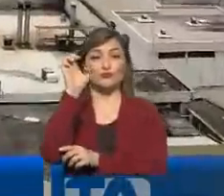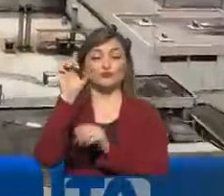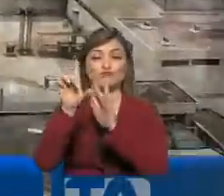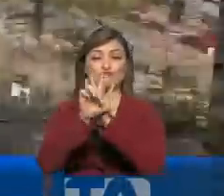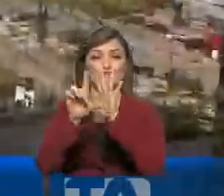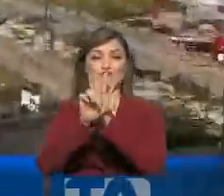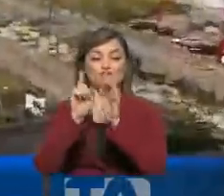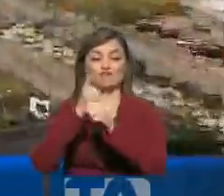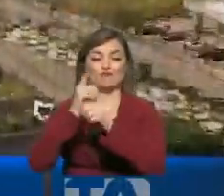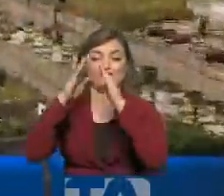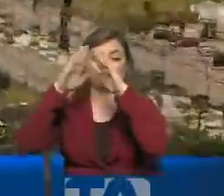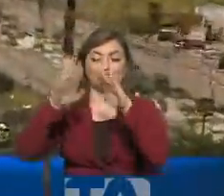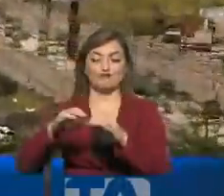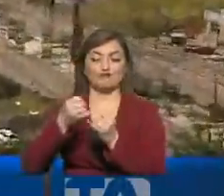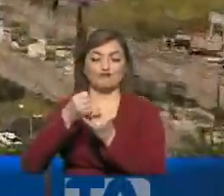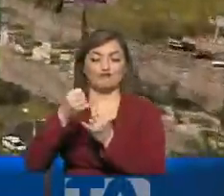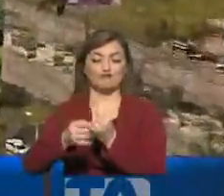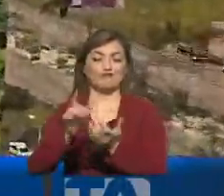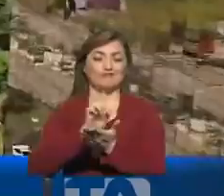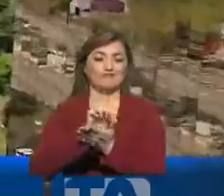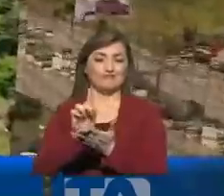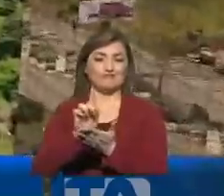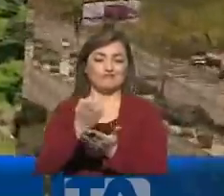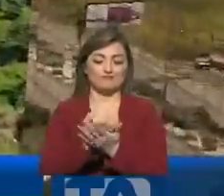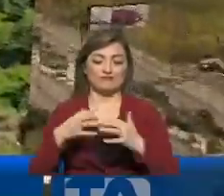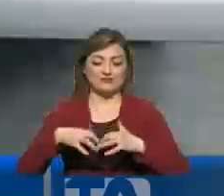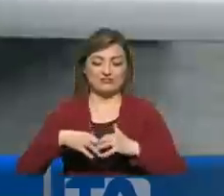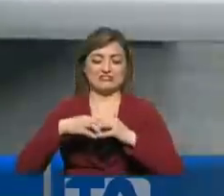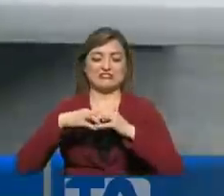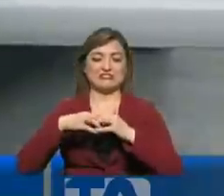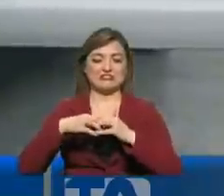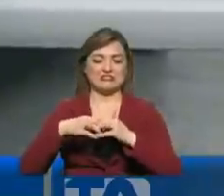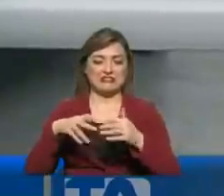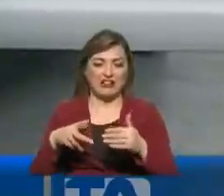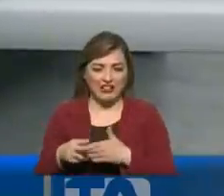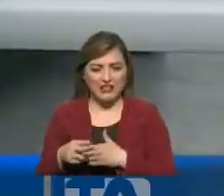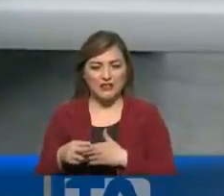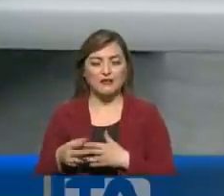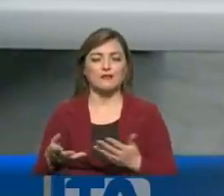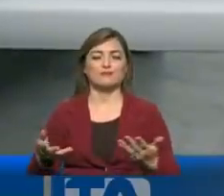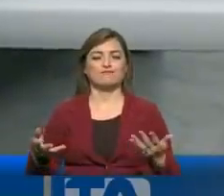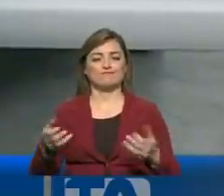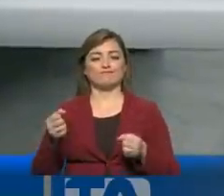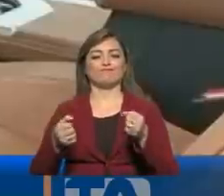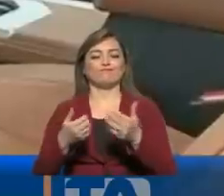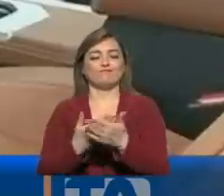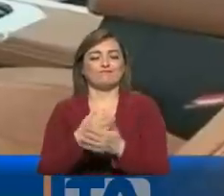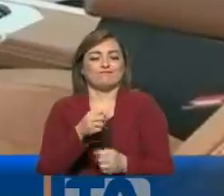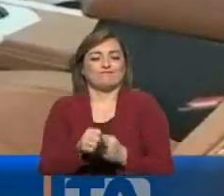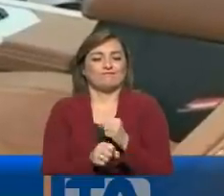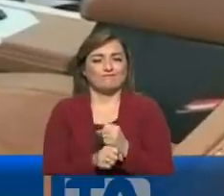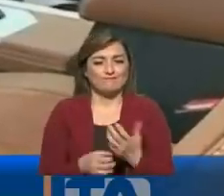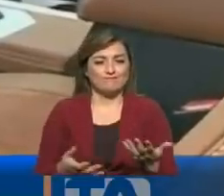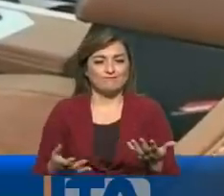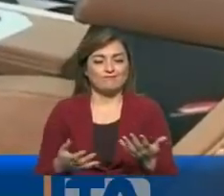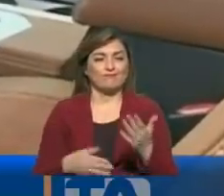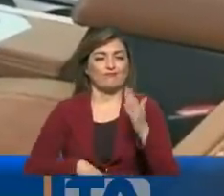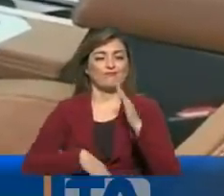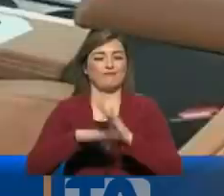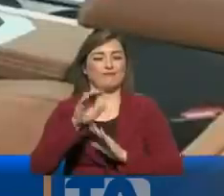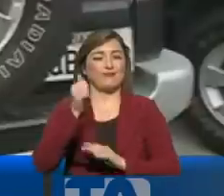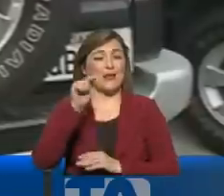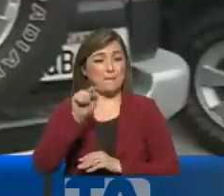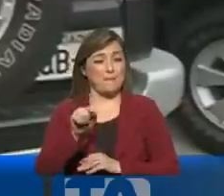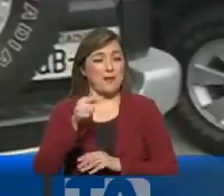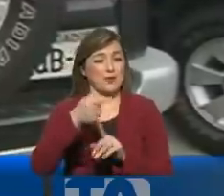aún el confinamiento de fines de semana frenó la evidente recuperación del sector. Y aunque la colocación de vehículos nuevos este año todavía no sobrepasa las